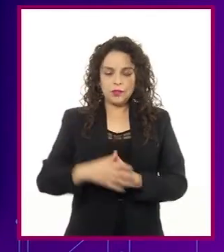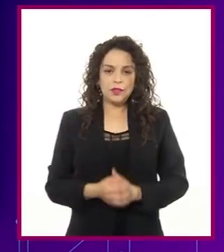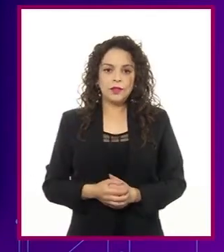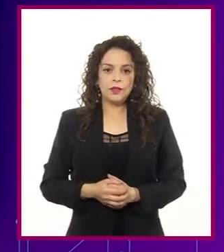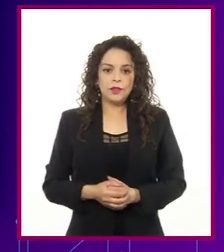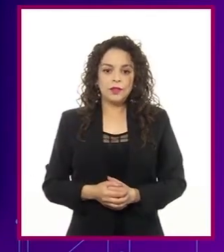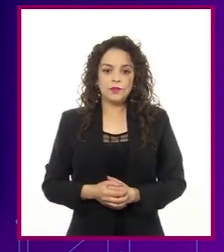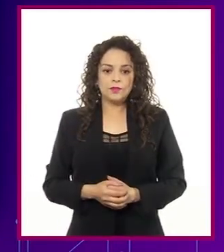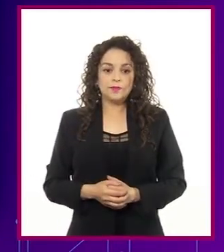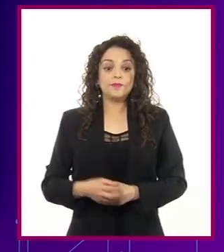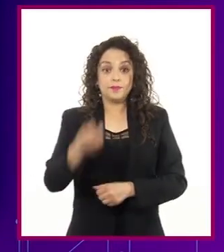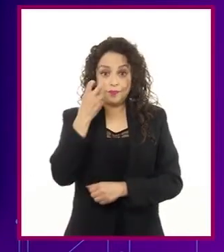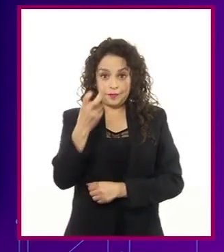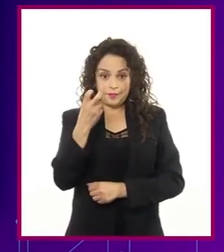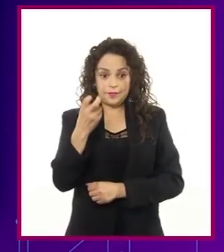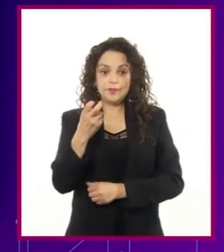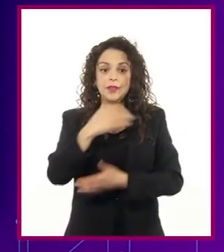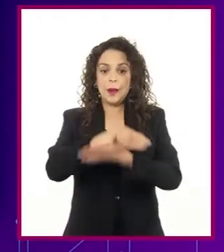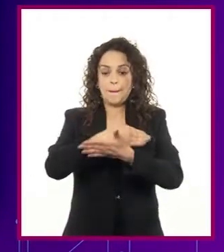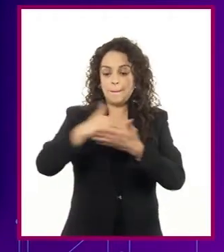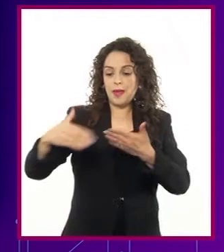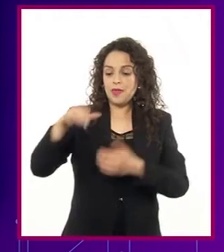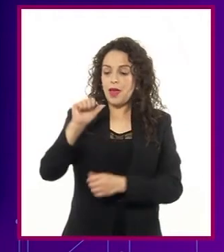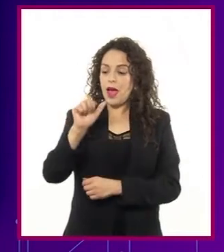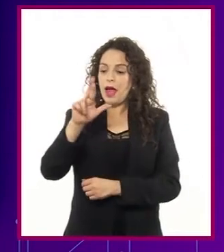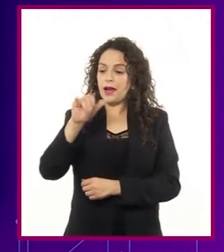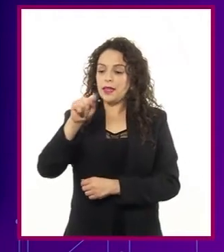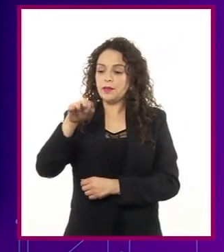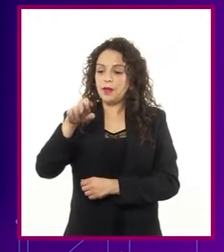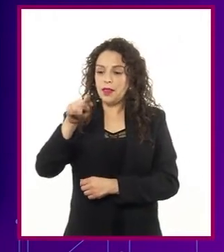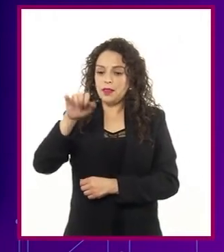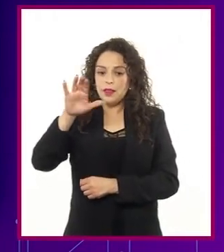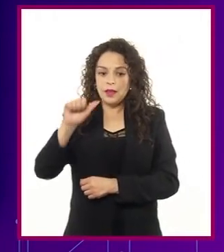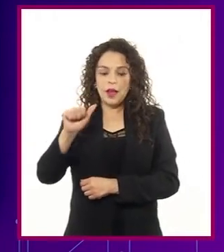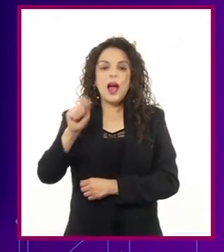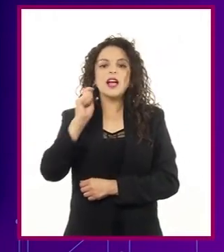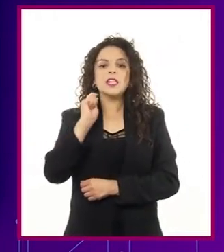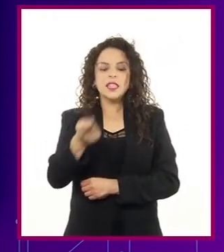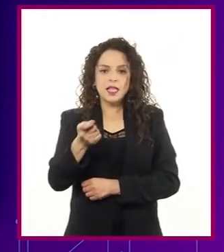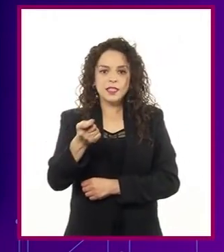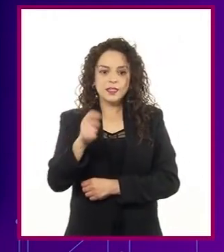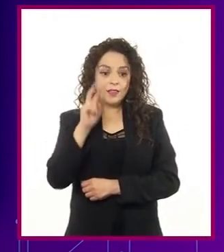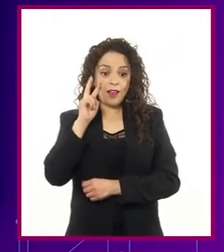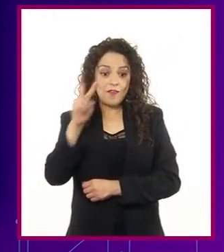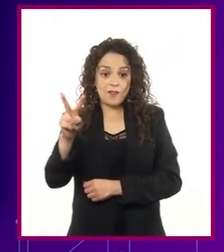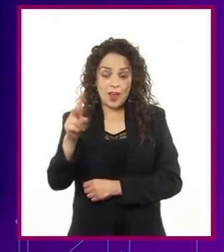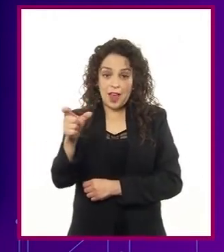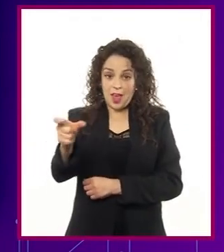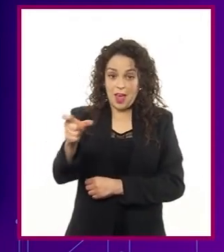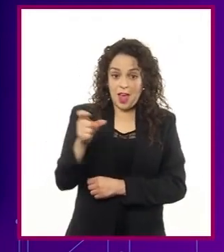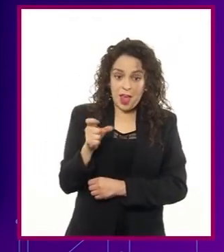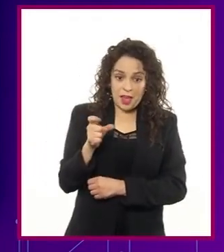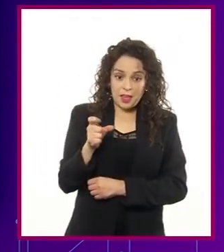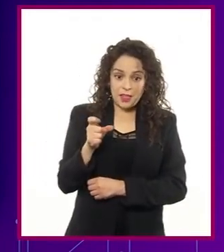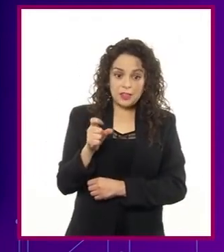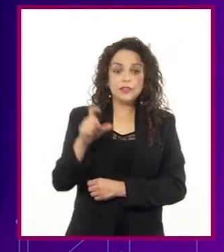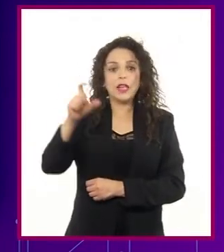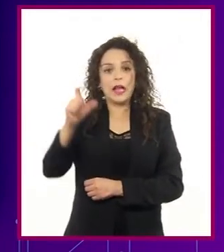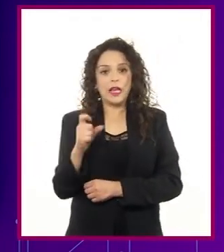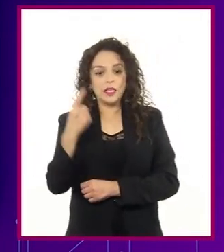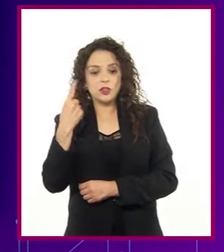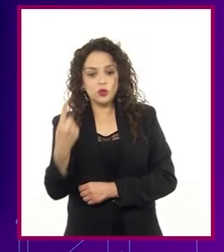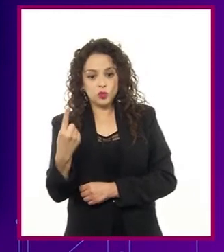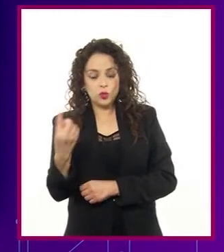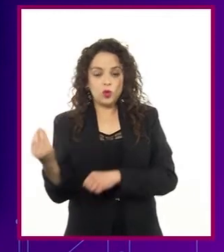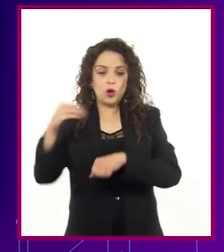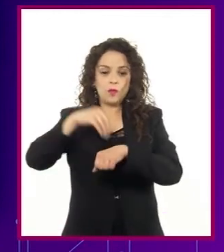Entonces, la media aritmética es igual al cociente de la suma del valor de x subíndice 1 más el valor